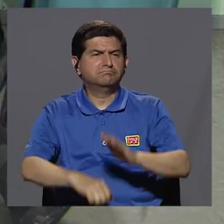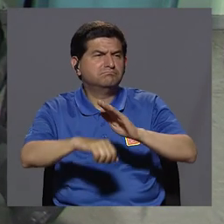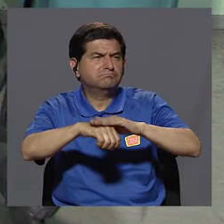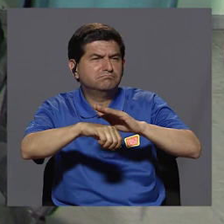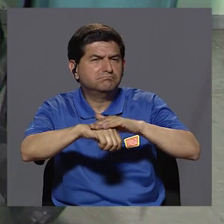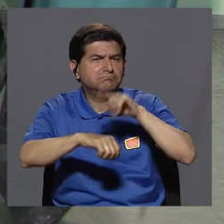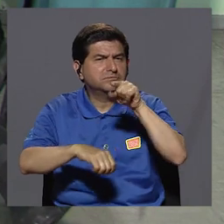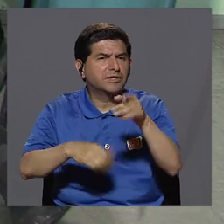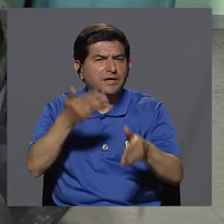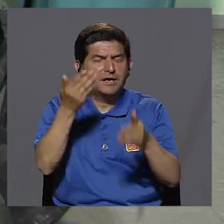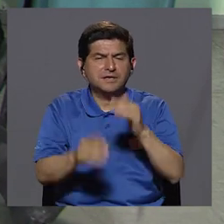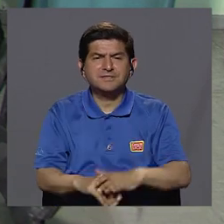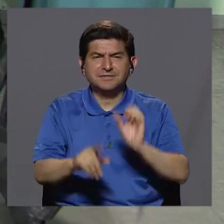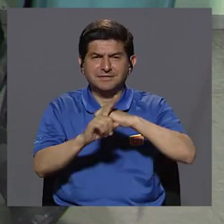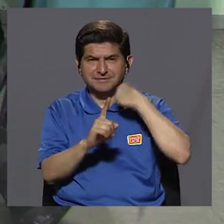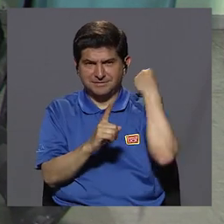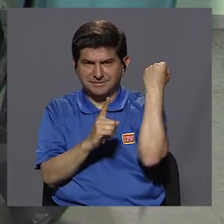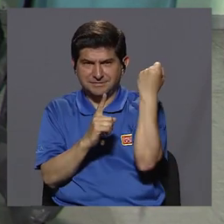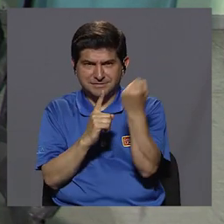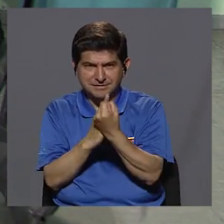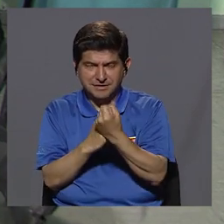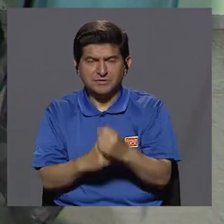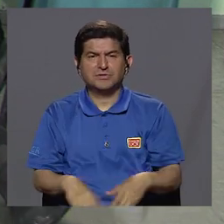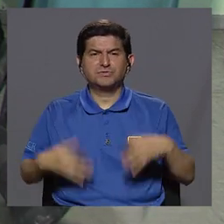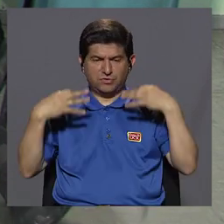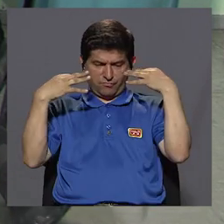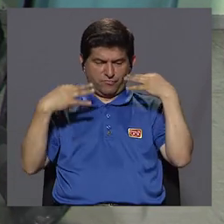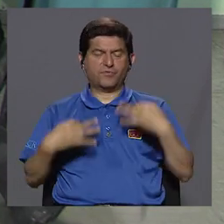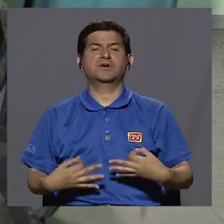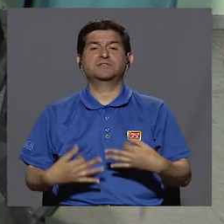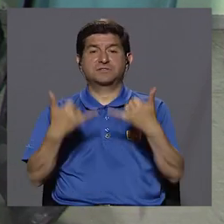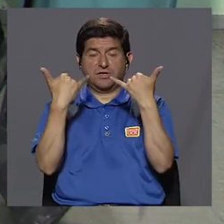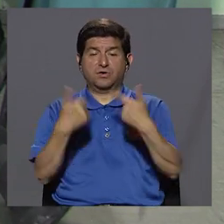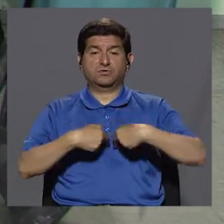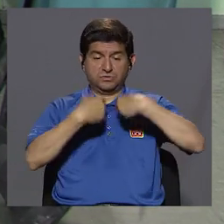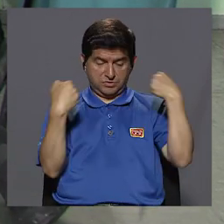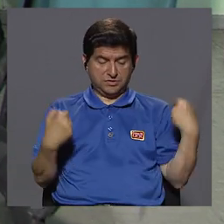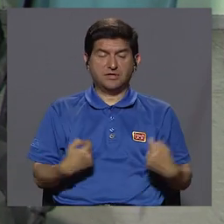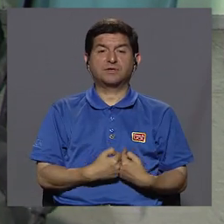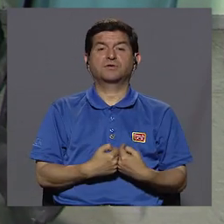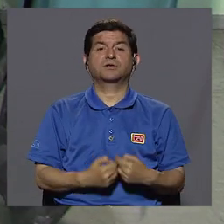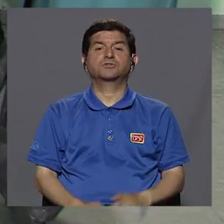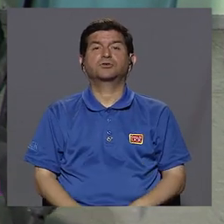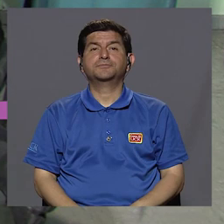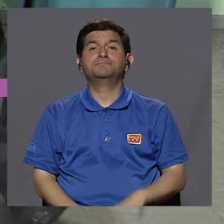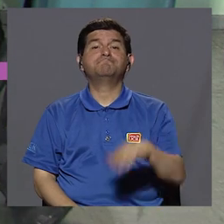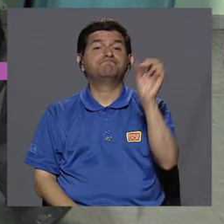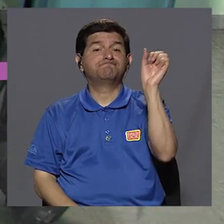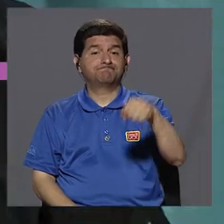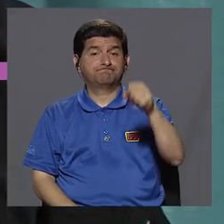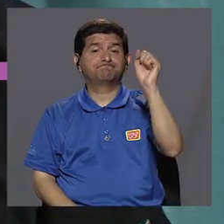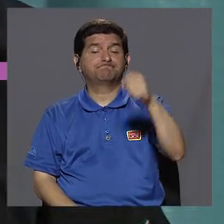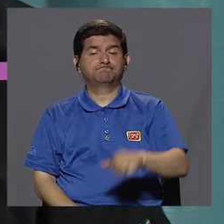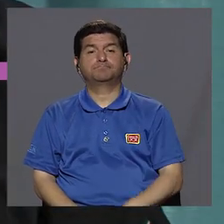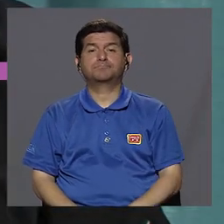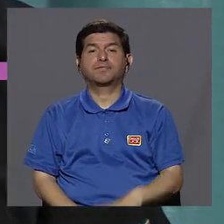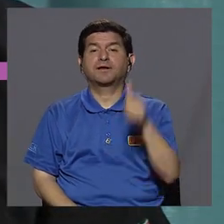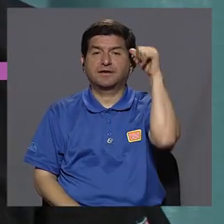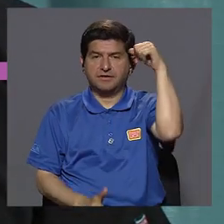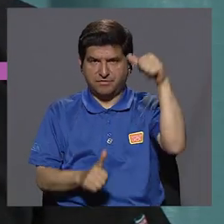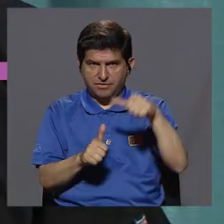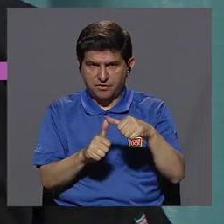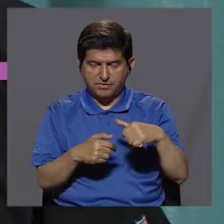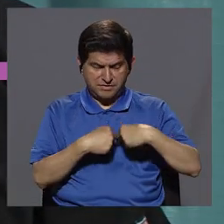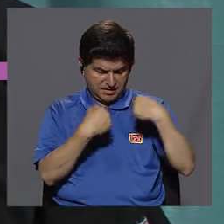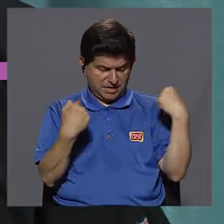para ver el estado físico porque yo la ciencia del corazón en específico eventualmente si tenemos que